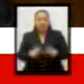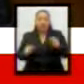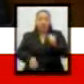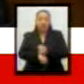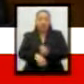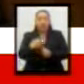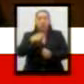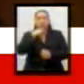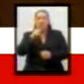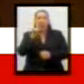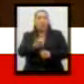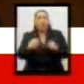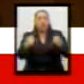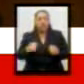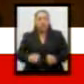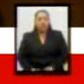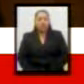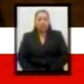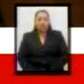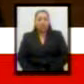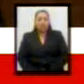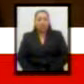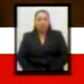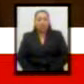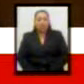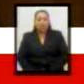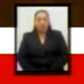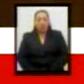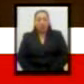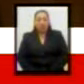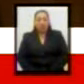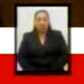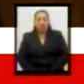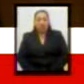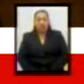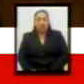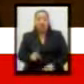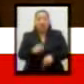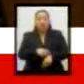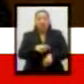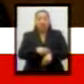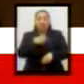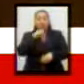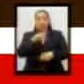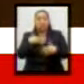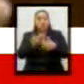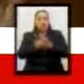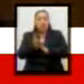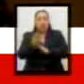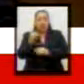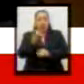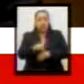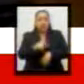no usaban el deporte? Porque por un tema fundamental de inseguridad. A partir de ciertas horas, las mujeres no pueden salir para usar ese tipo